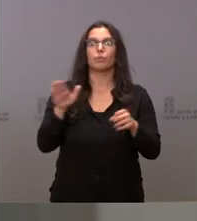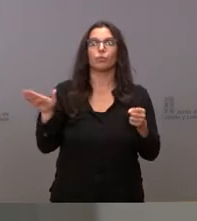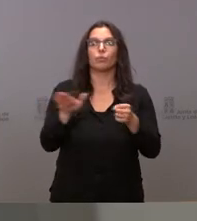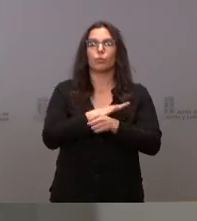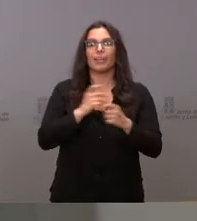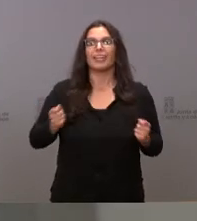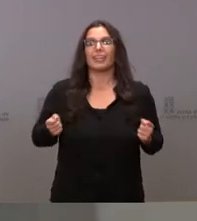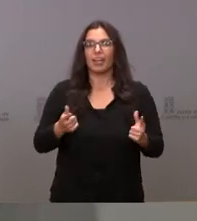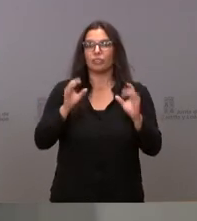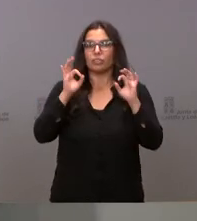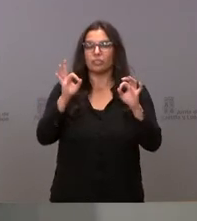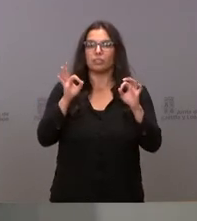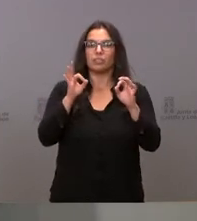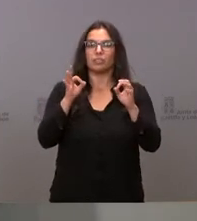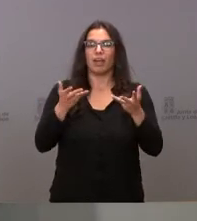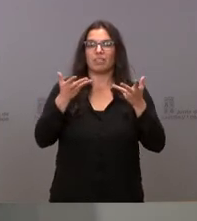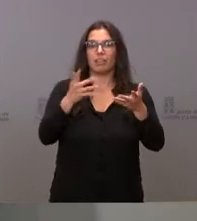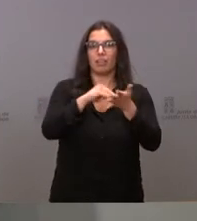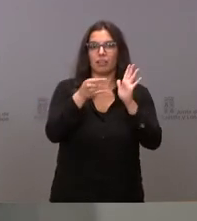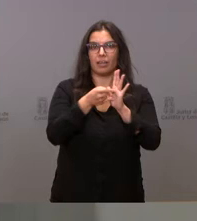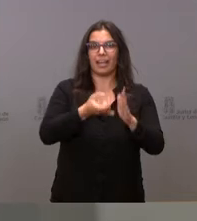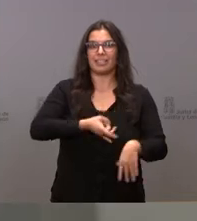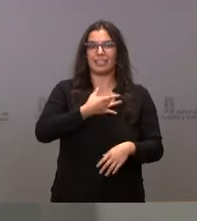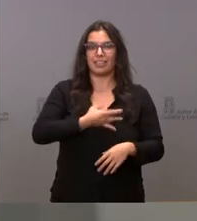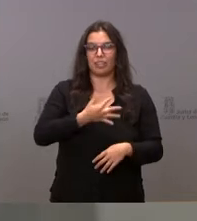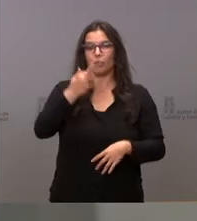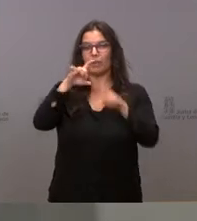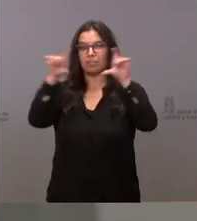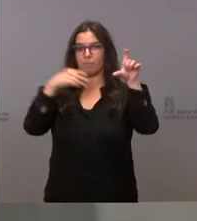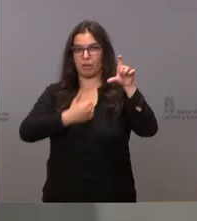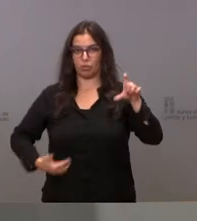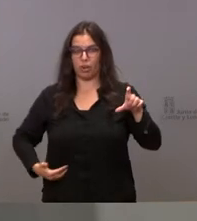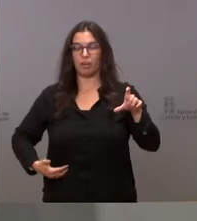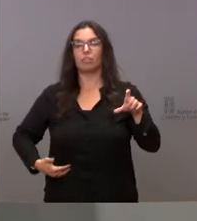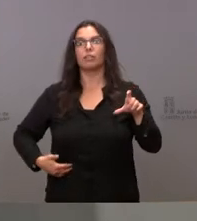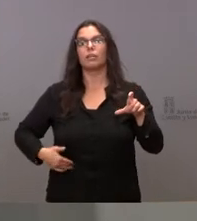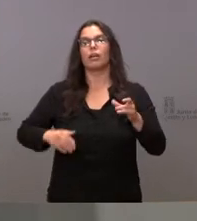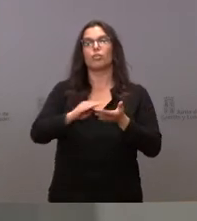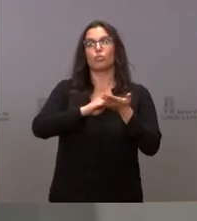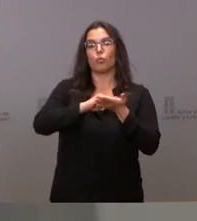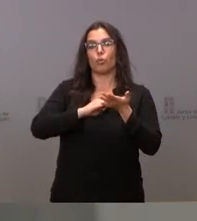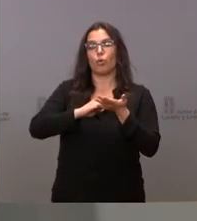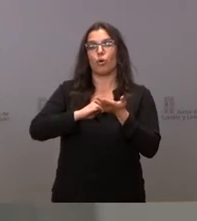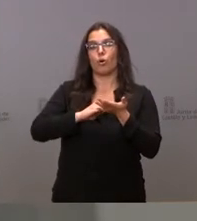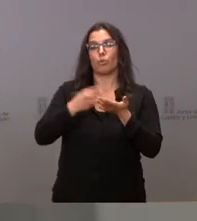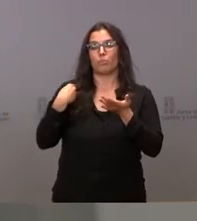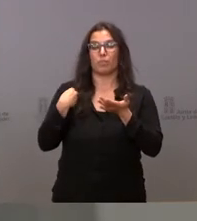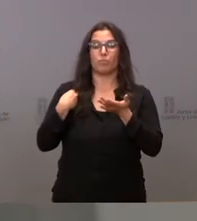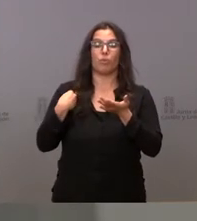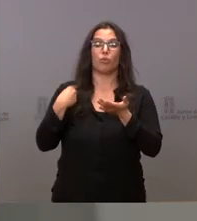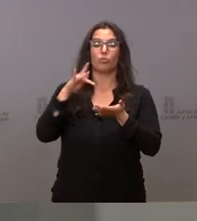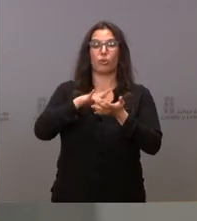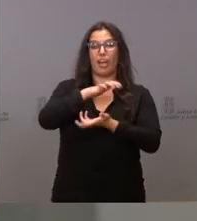los gastos de asistencia técnica de los sindicatos y patronal en la solución extrajudicial de conflictos